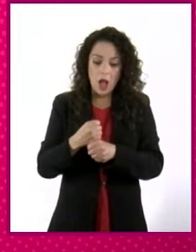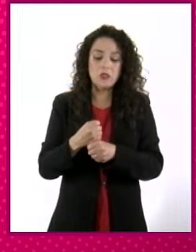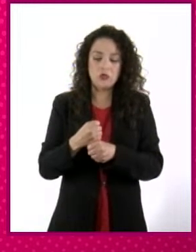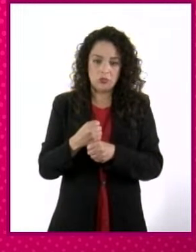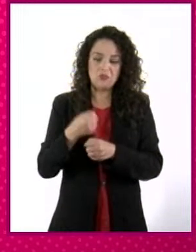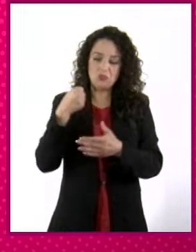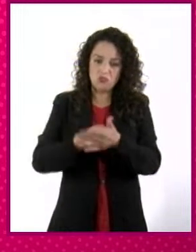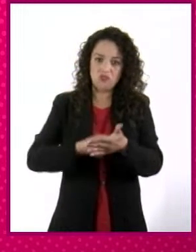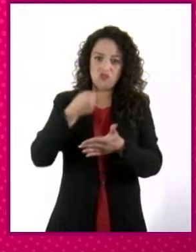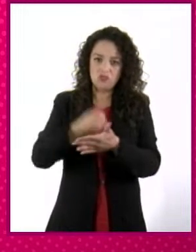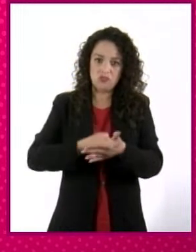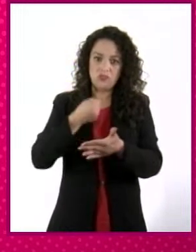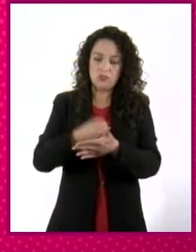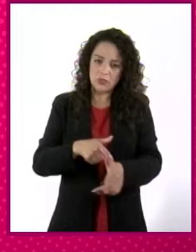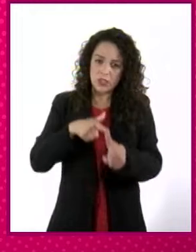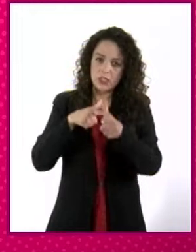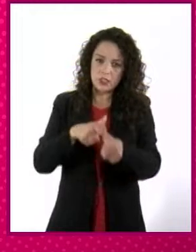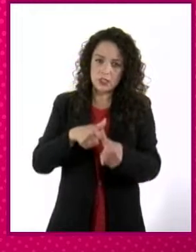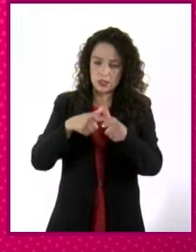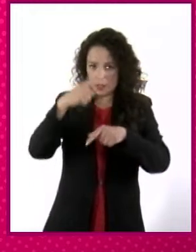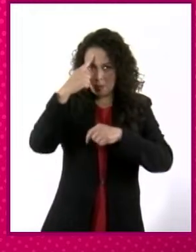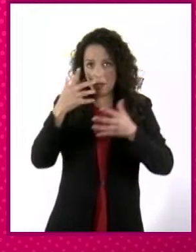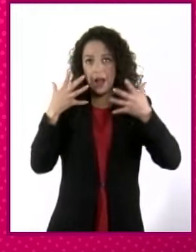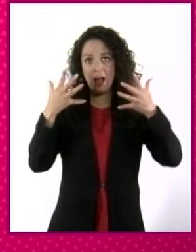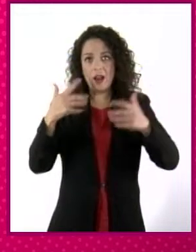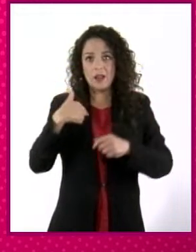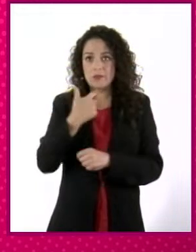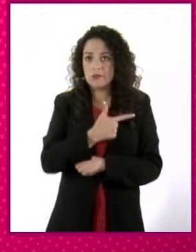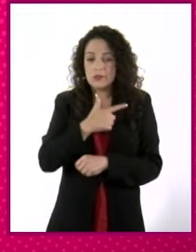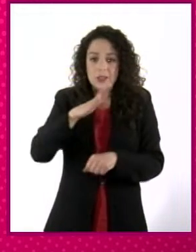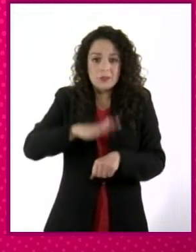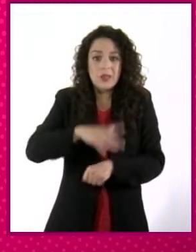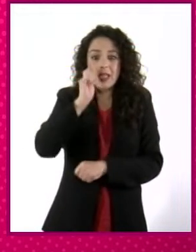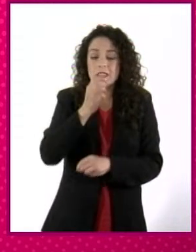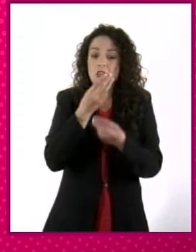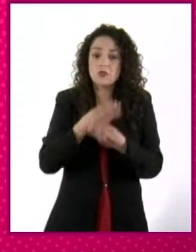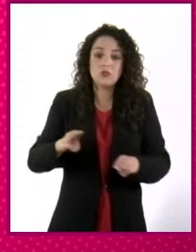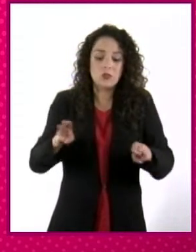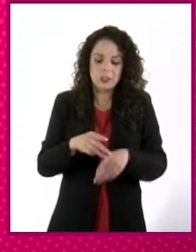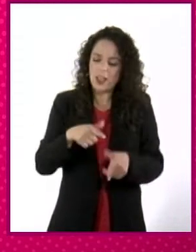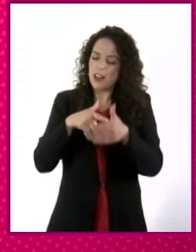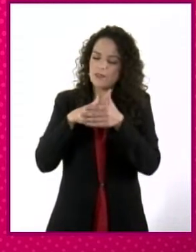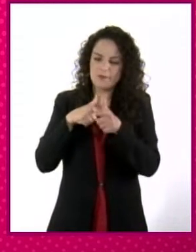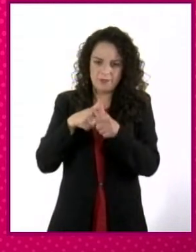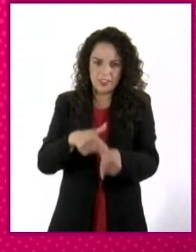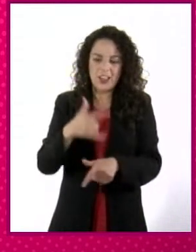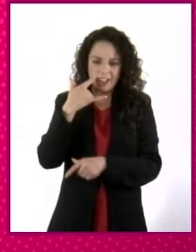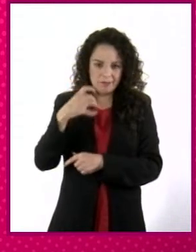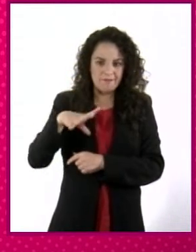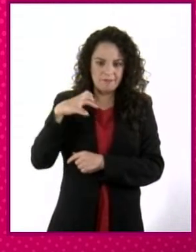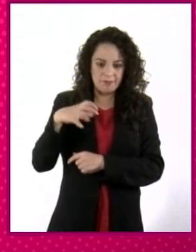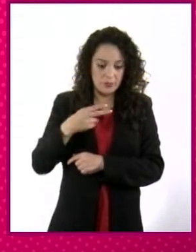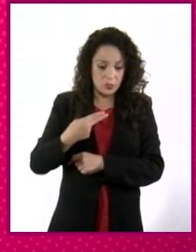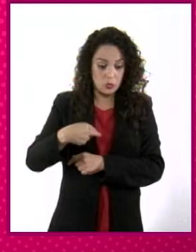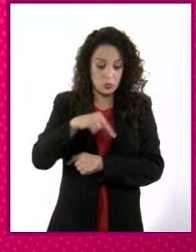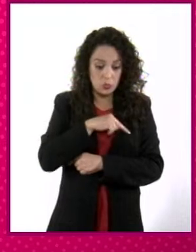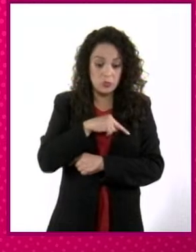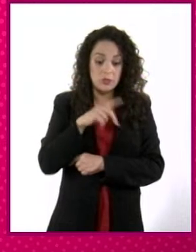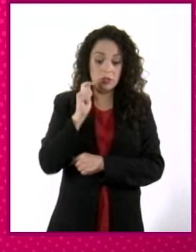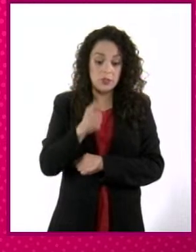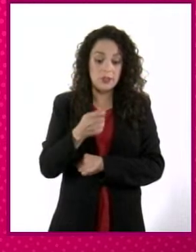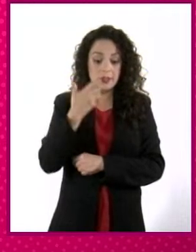luchando para poder hacer lo que más nos gusta. Y lo que más nos gusta es la música. Nosotros somos músicos que tratamos